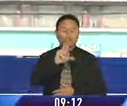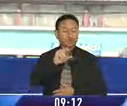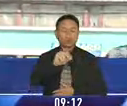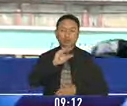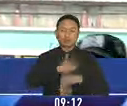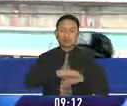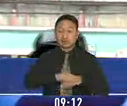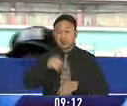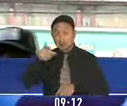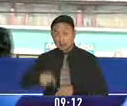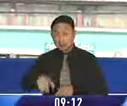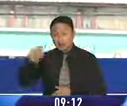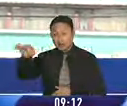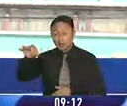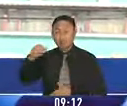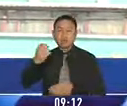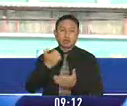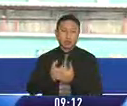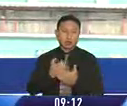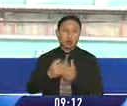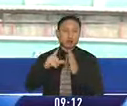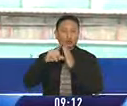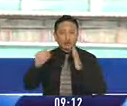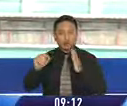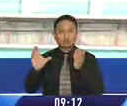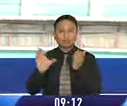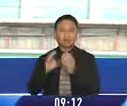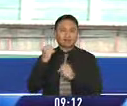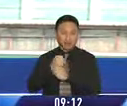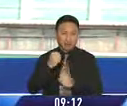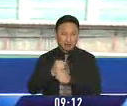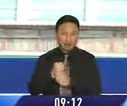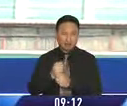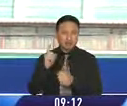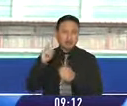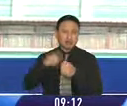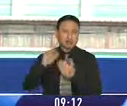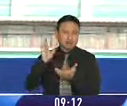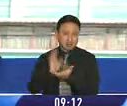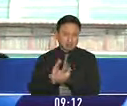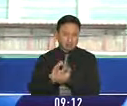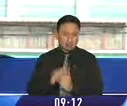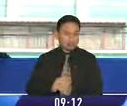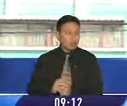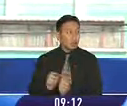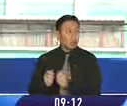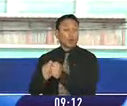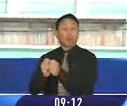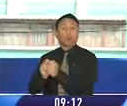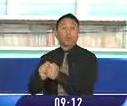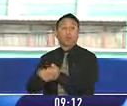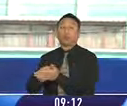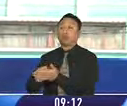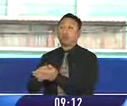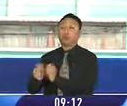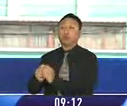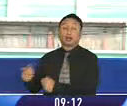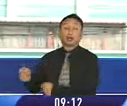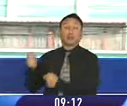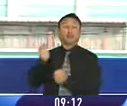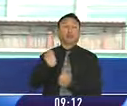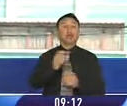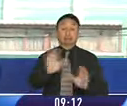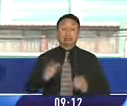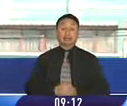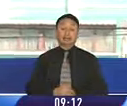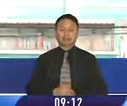adulterar documentos económicos, RUC, certificados laborales, afiliaciones al IES. Normalmente muchas personas cambian, modifican